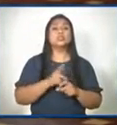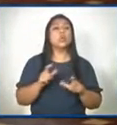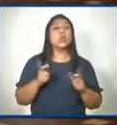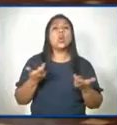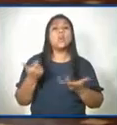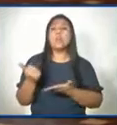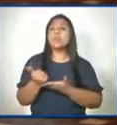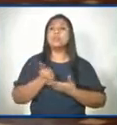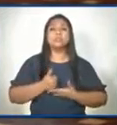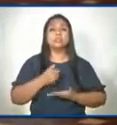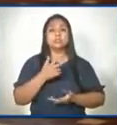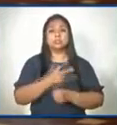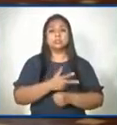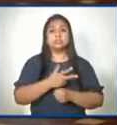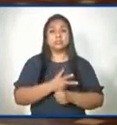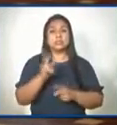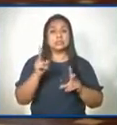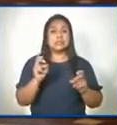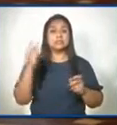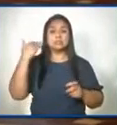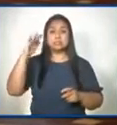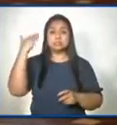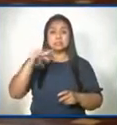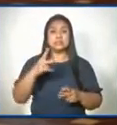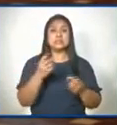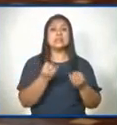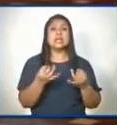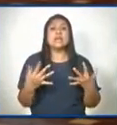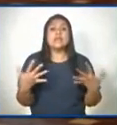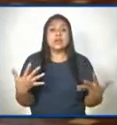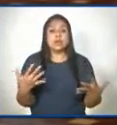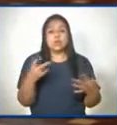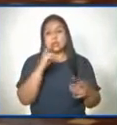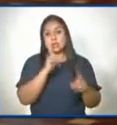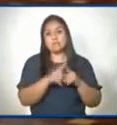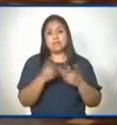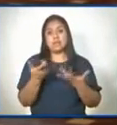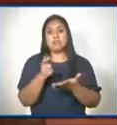país en términos de exportaciones, tanto en valor como de contenido.